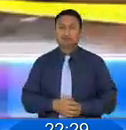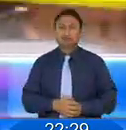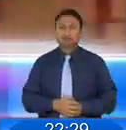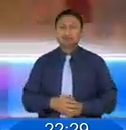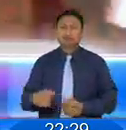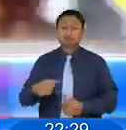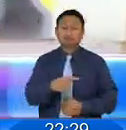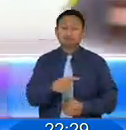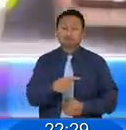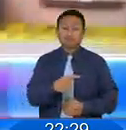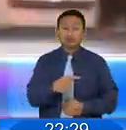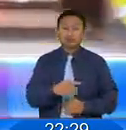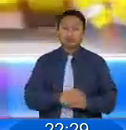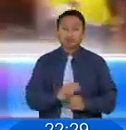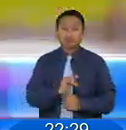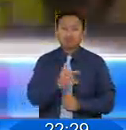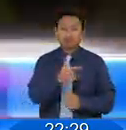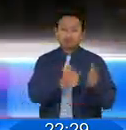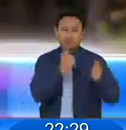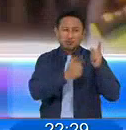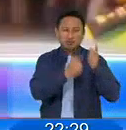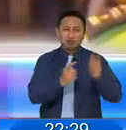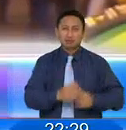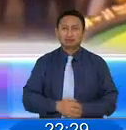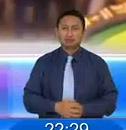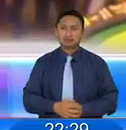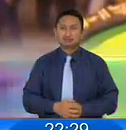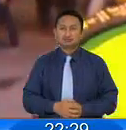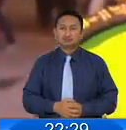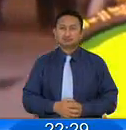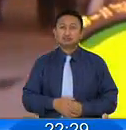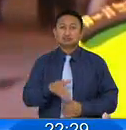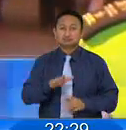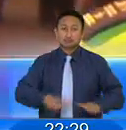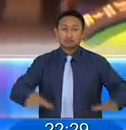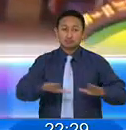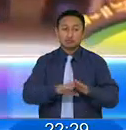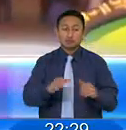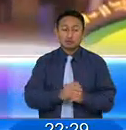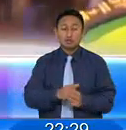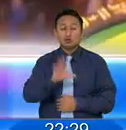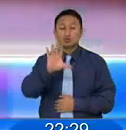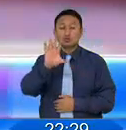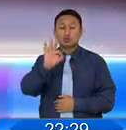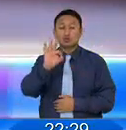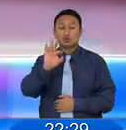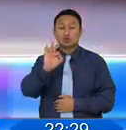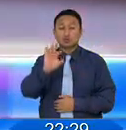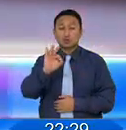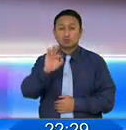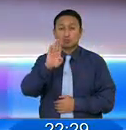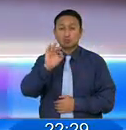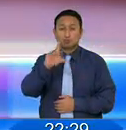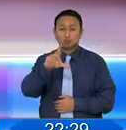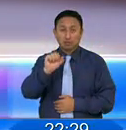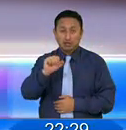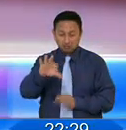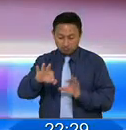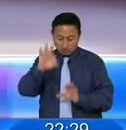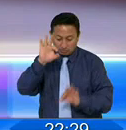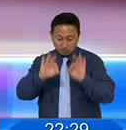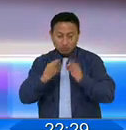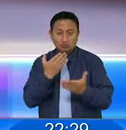el asesinato al estilo sicariato. En el lugar se levantó 9 vainas percutidas. Esos son los